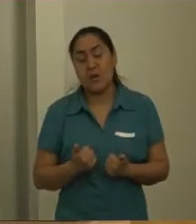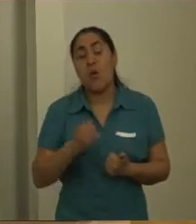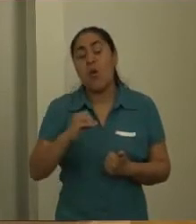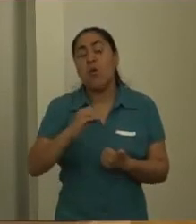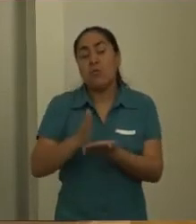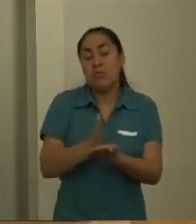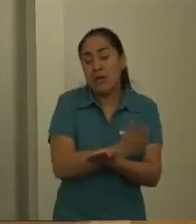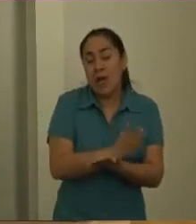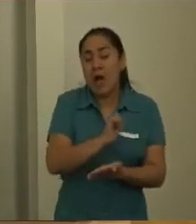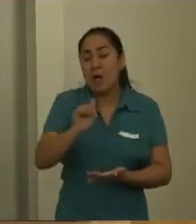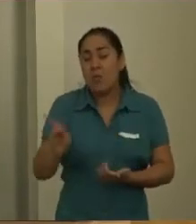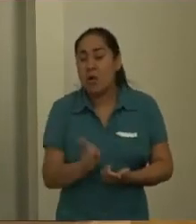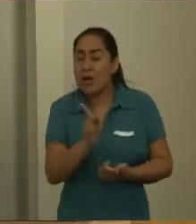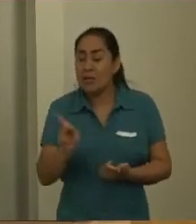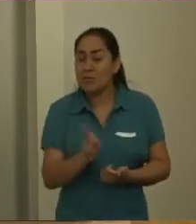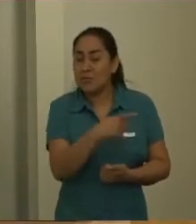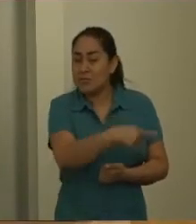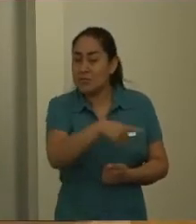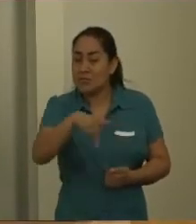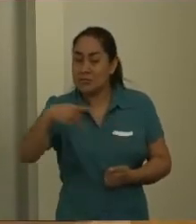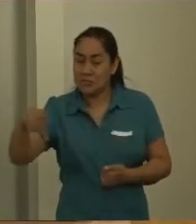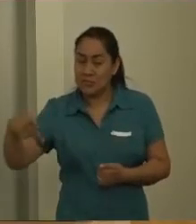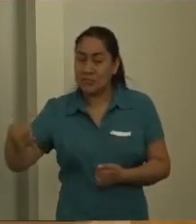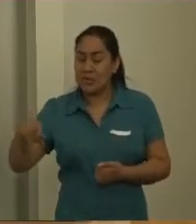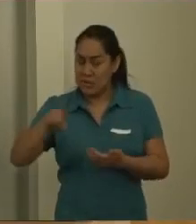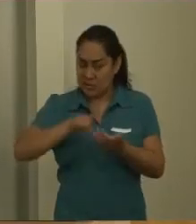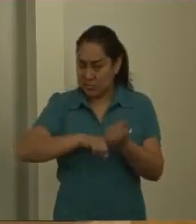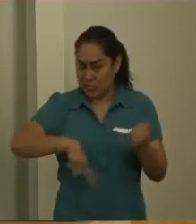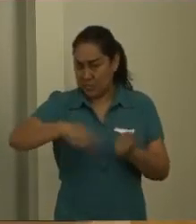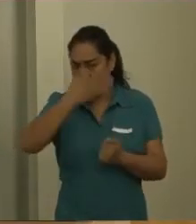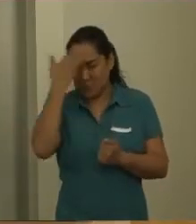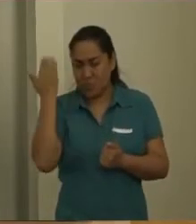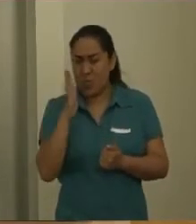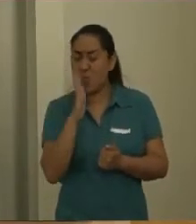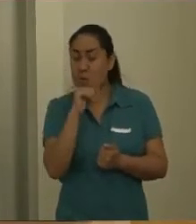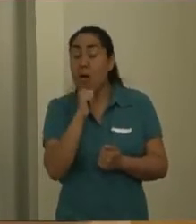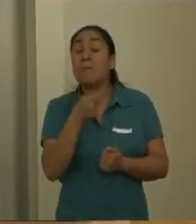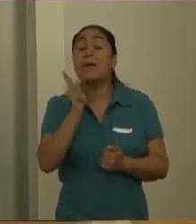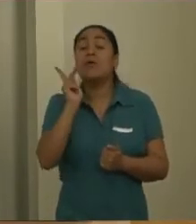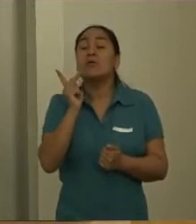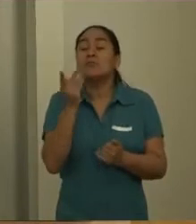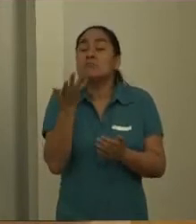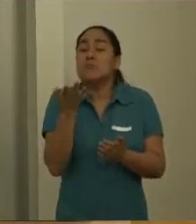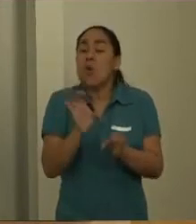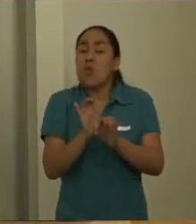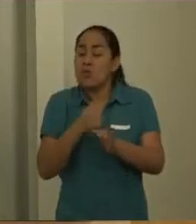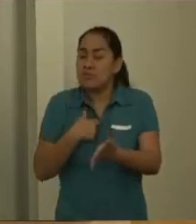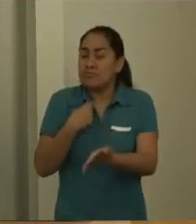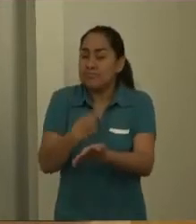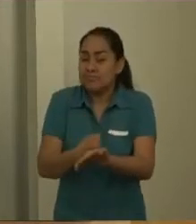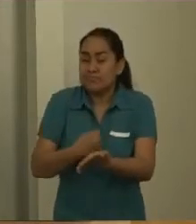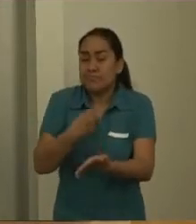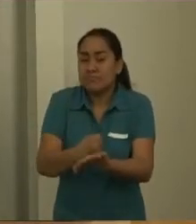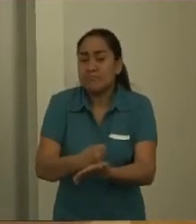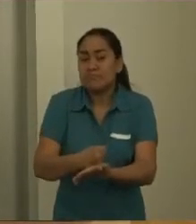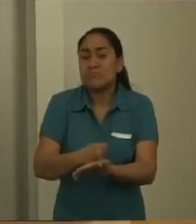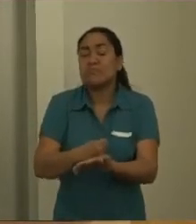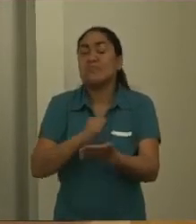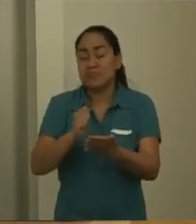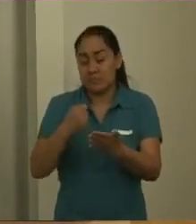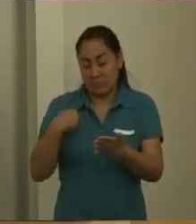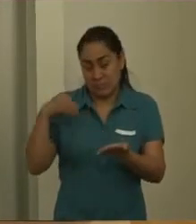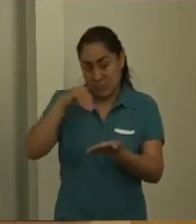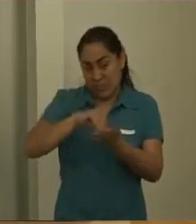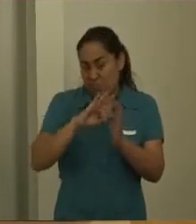de los pueblos que no dependen de su incapacidad de desarrollarse sino de la imposición de un modelo